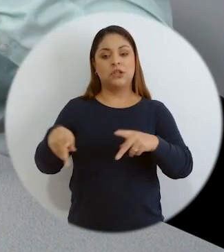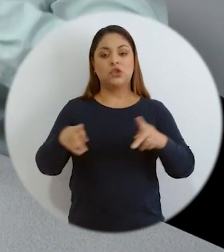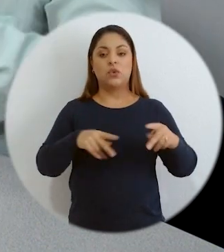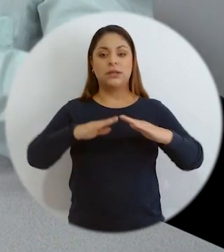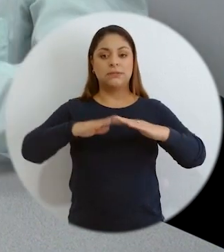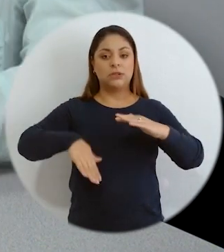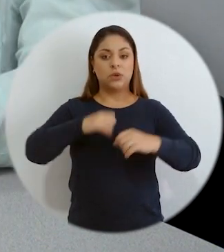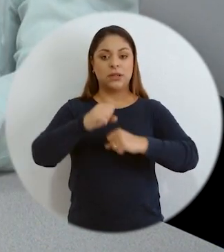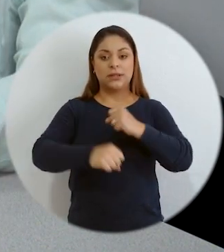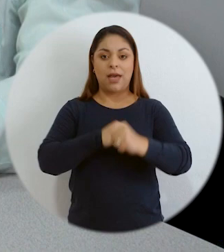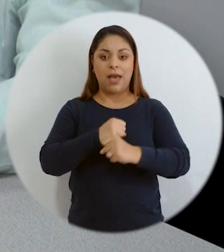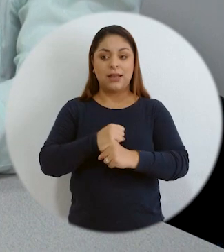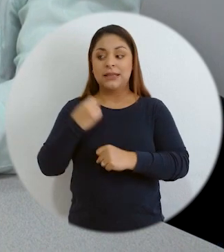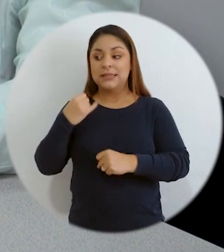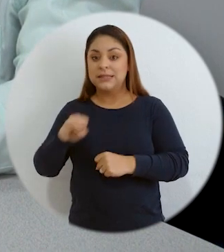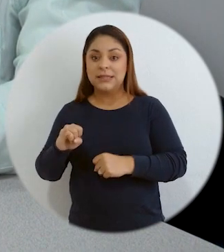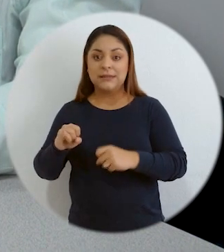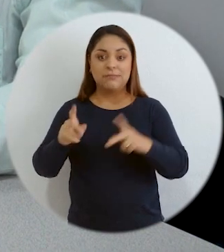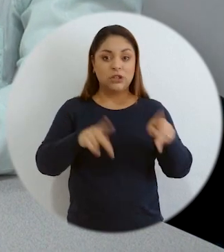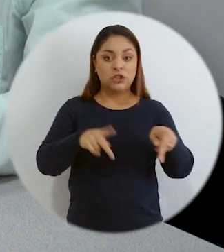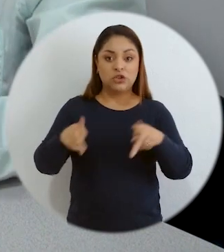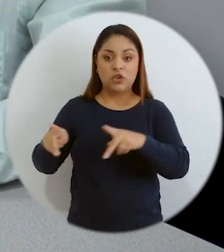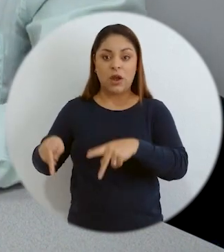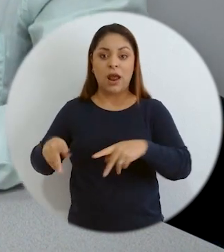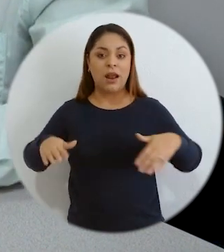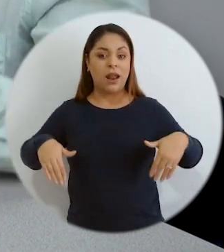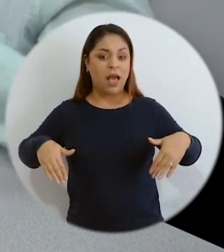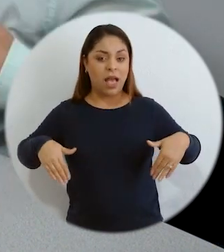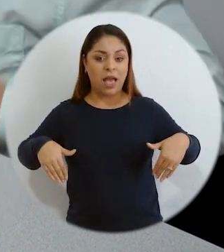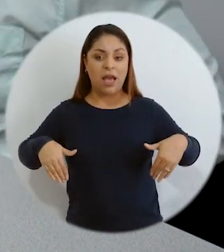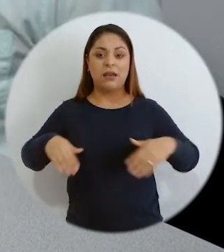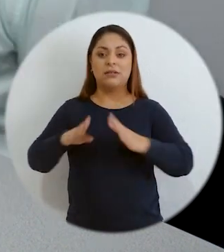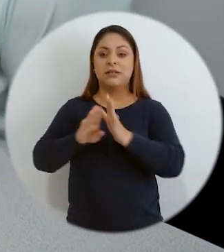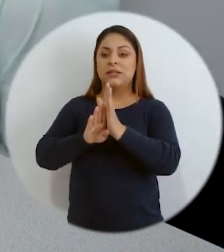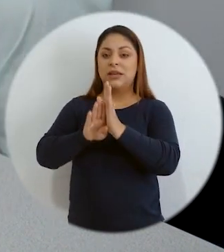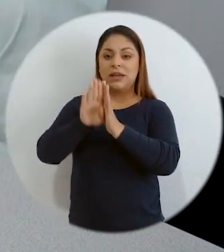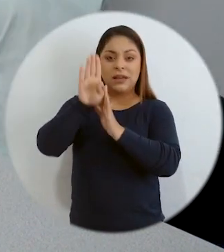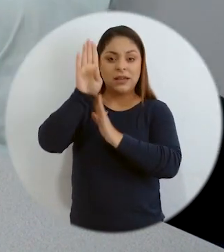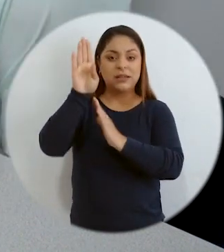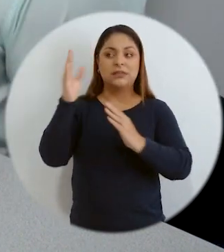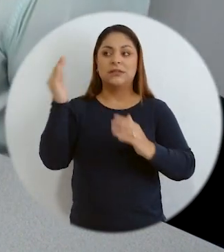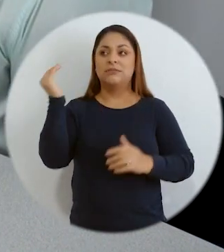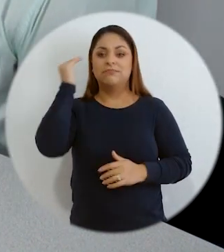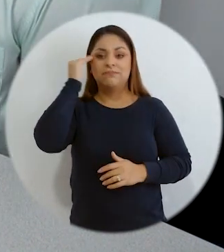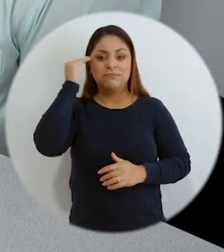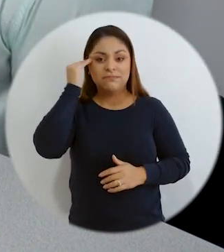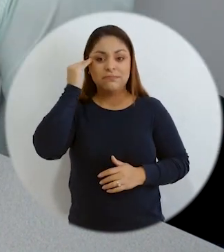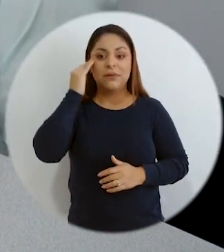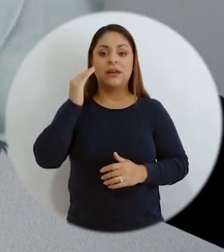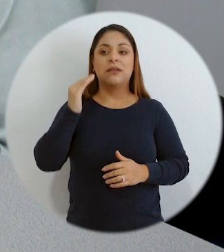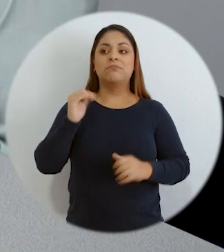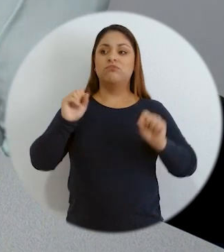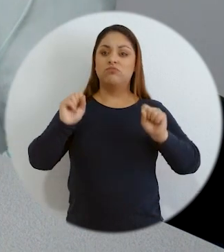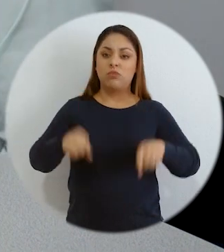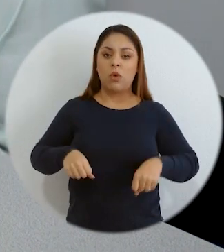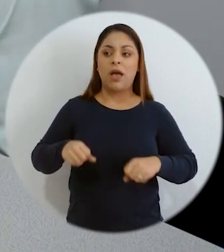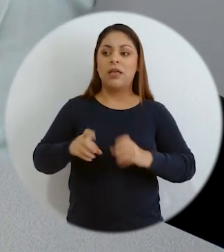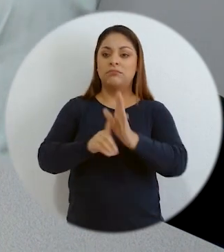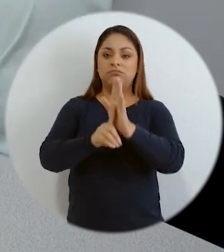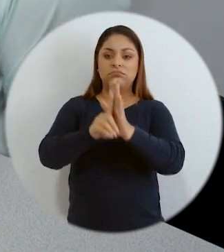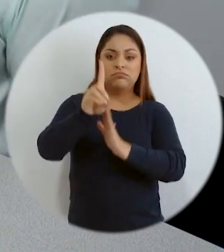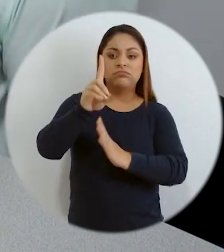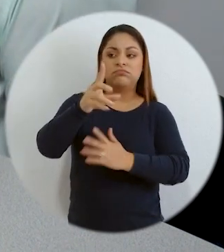no crecen ni se desarrollan adecuadamente, con salud, con bienestar, con salud física y mental, con capacidad